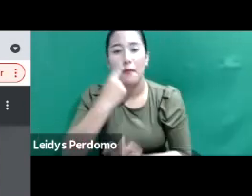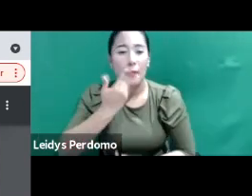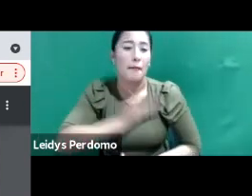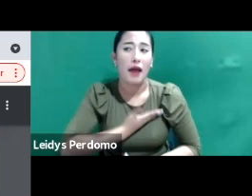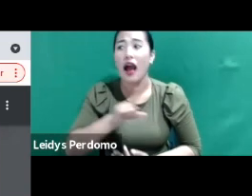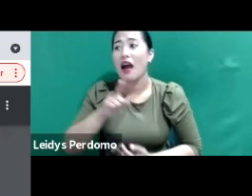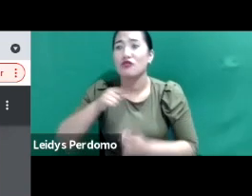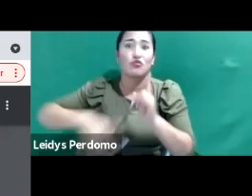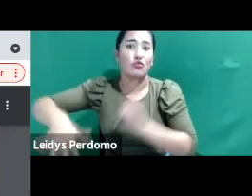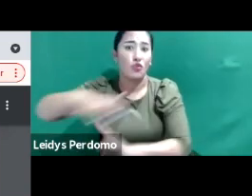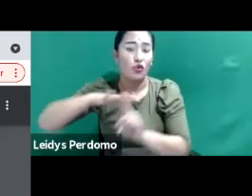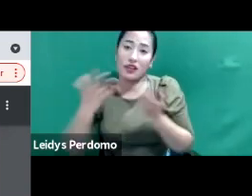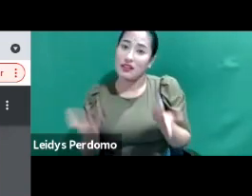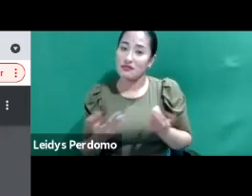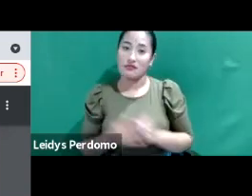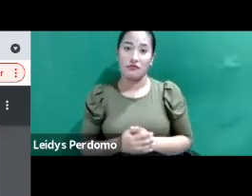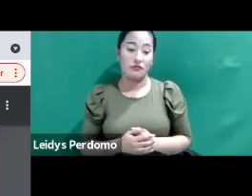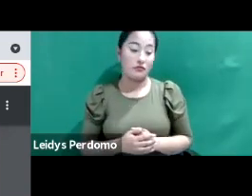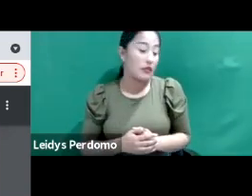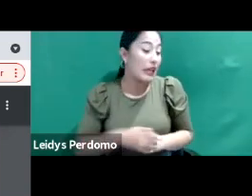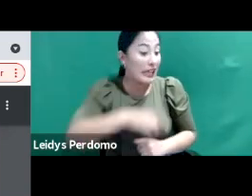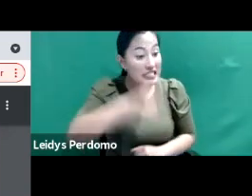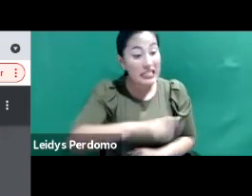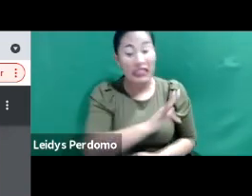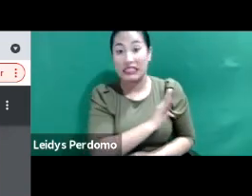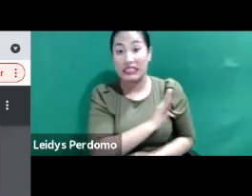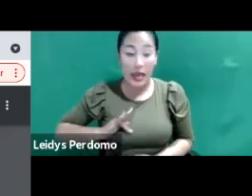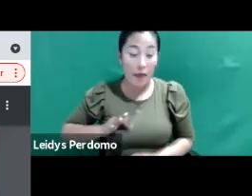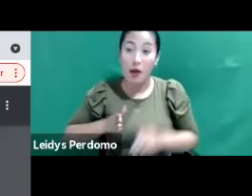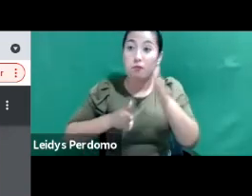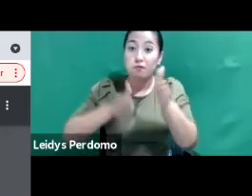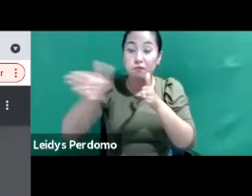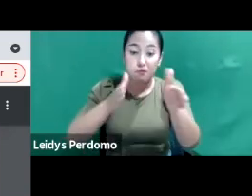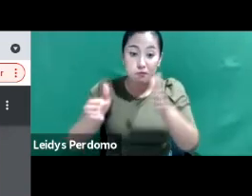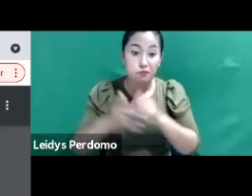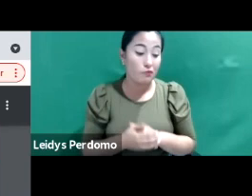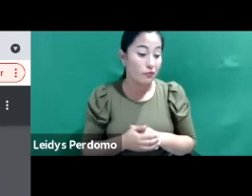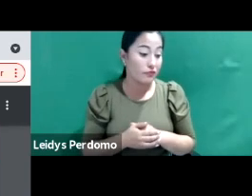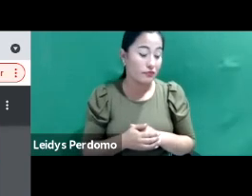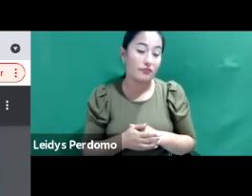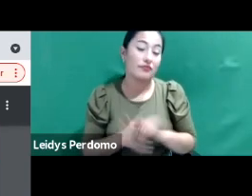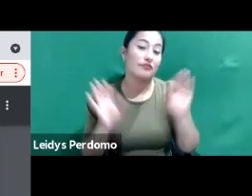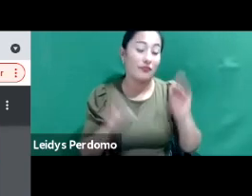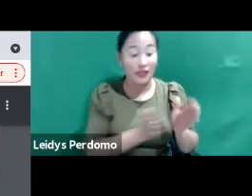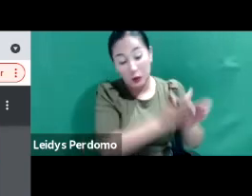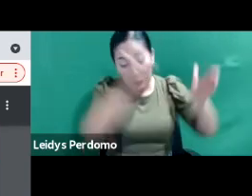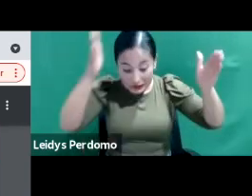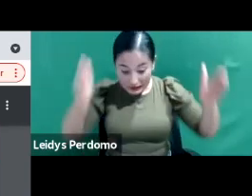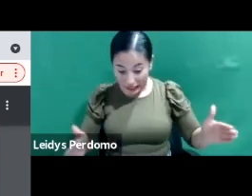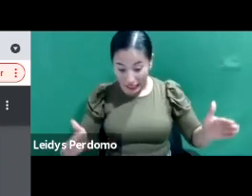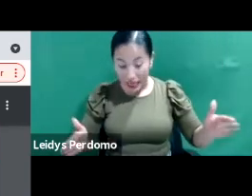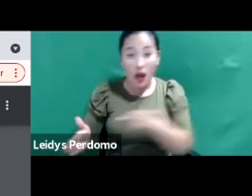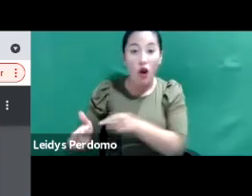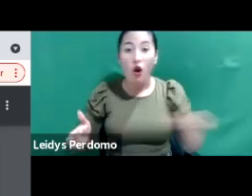hay que hacer todas las terapias porque lo necesita y tenemos este umbral de edad de oro que llamamos nosotros, estos